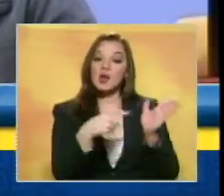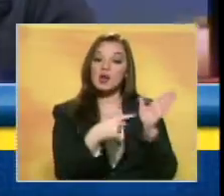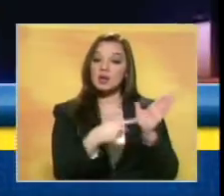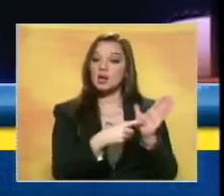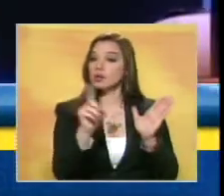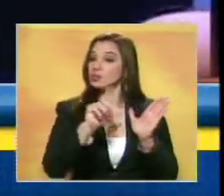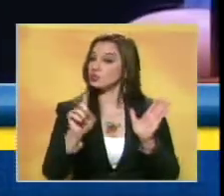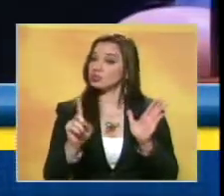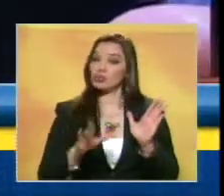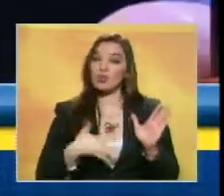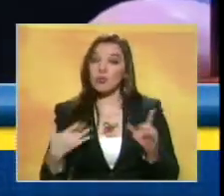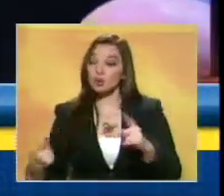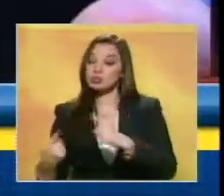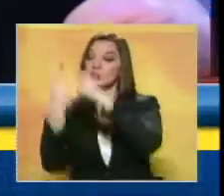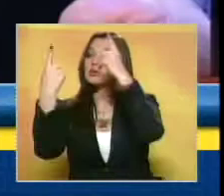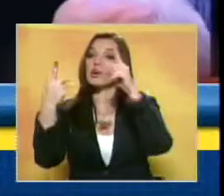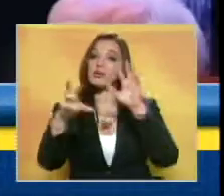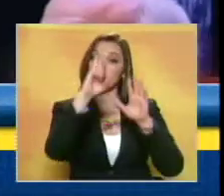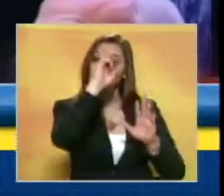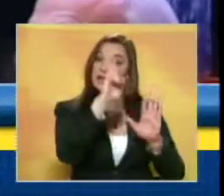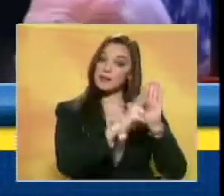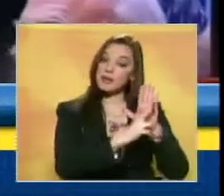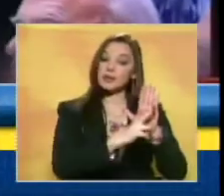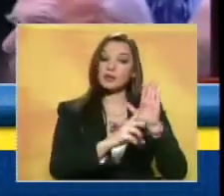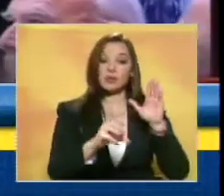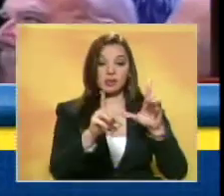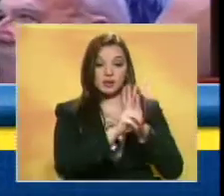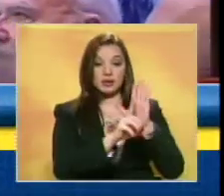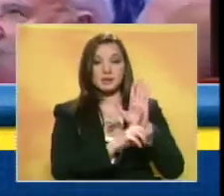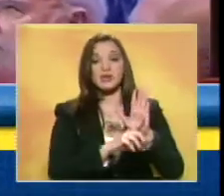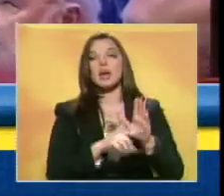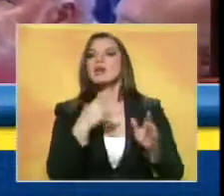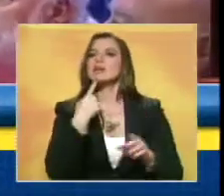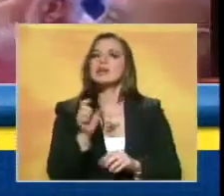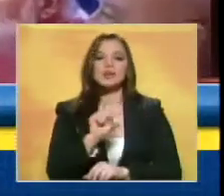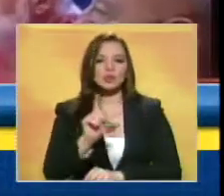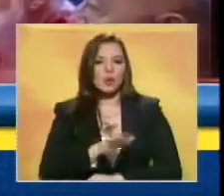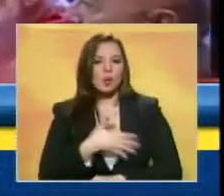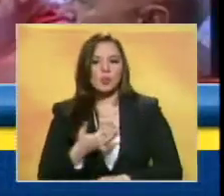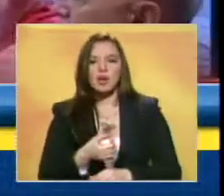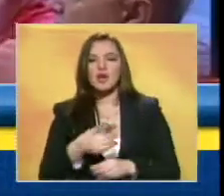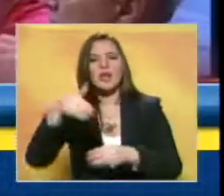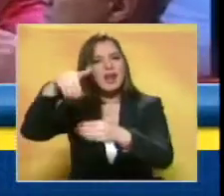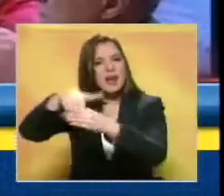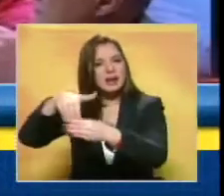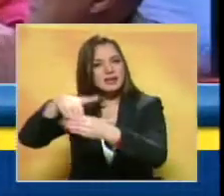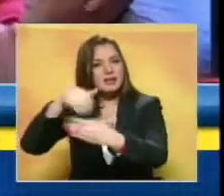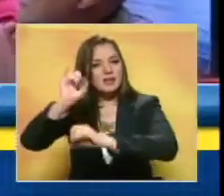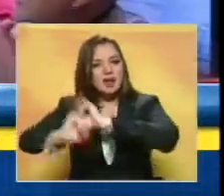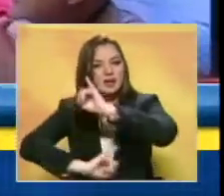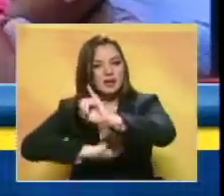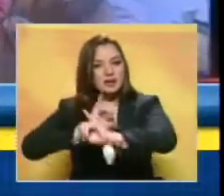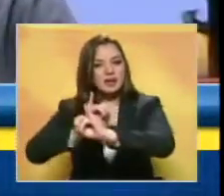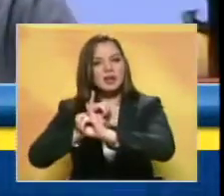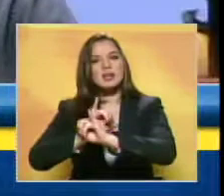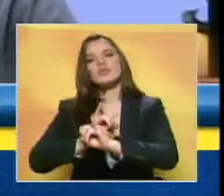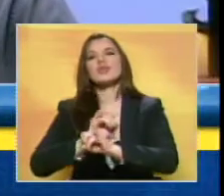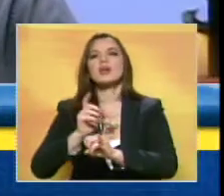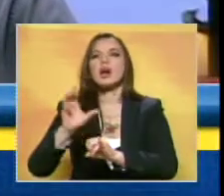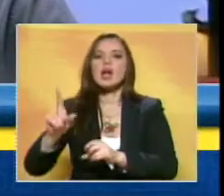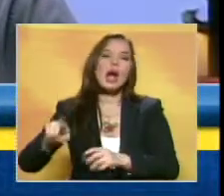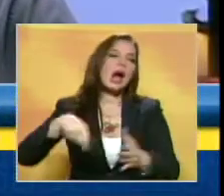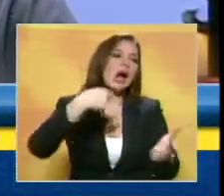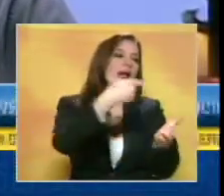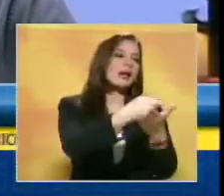puede ir en contra del respeto y los derechos humanos. A su juicio, es imposible destinar las reservas internacionales de un país a un solo pago.